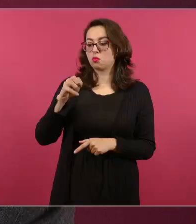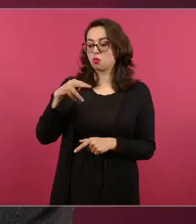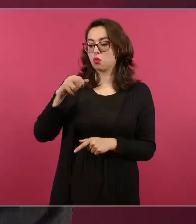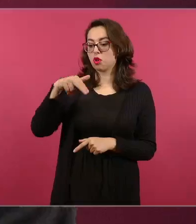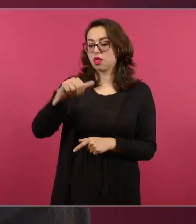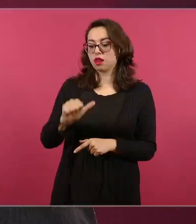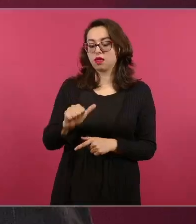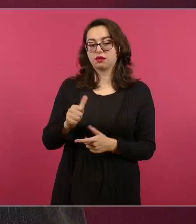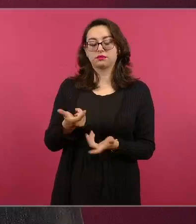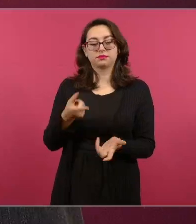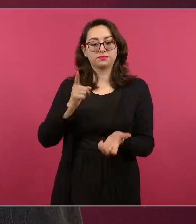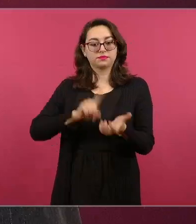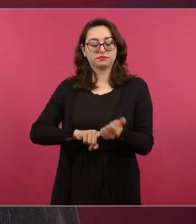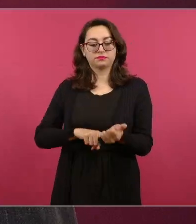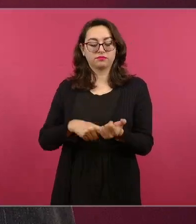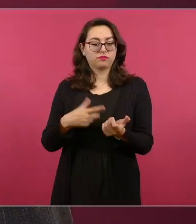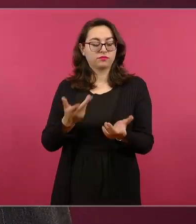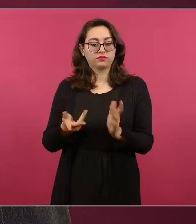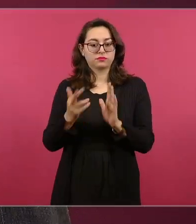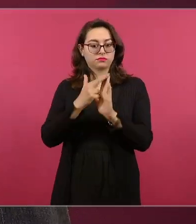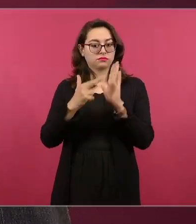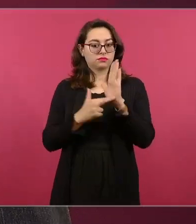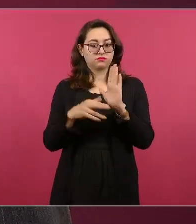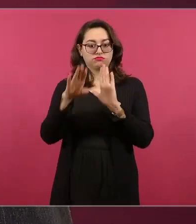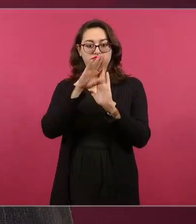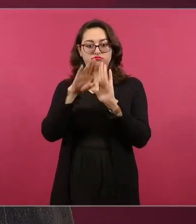la realización de encuestas.